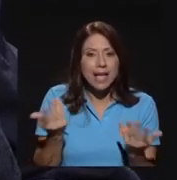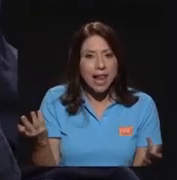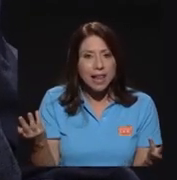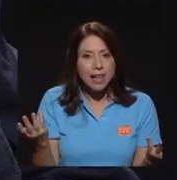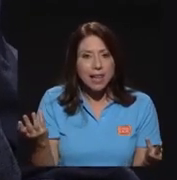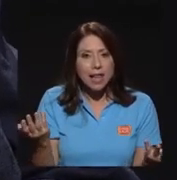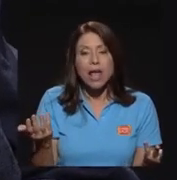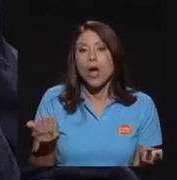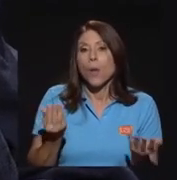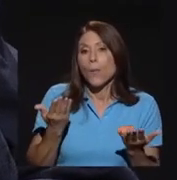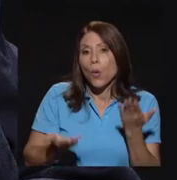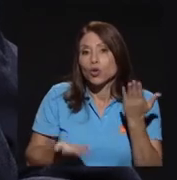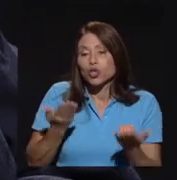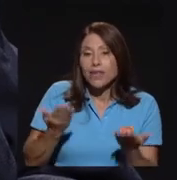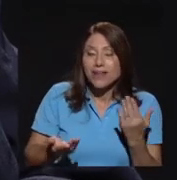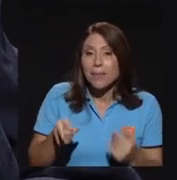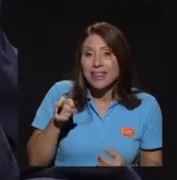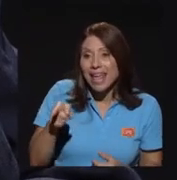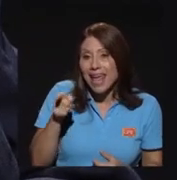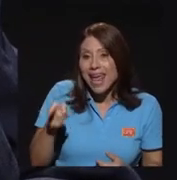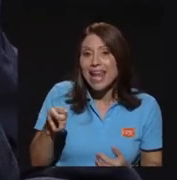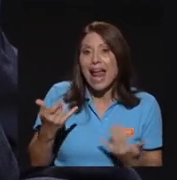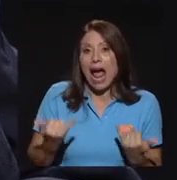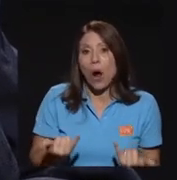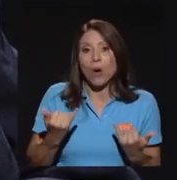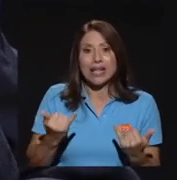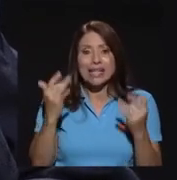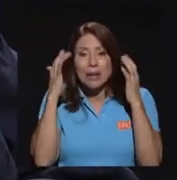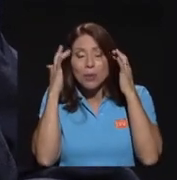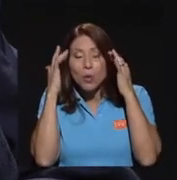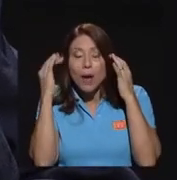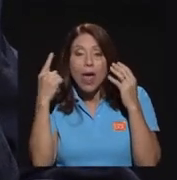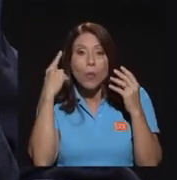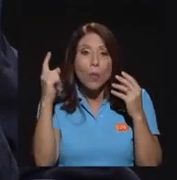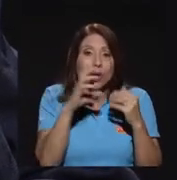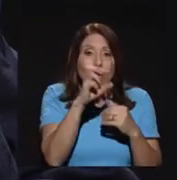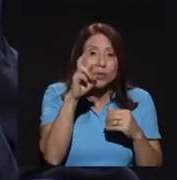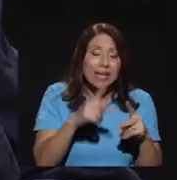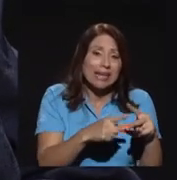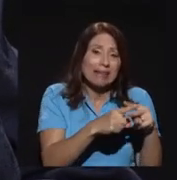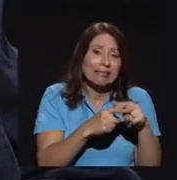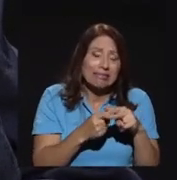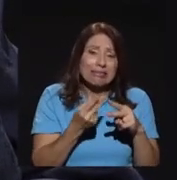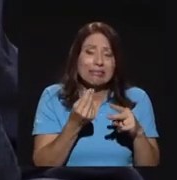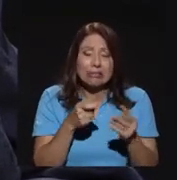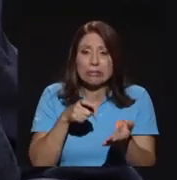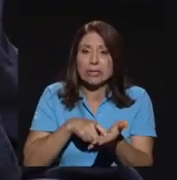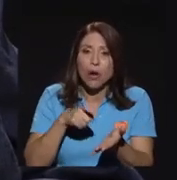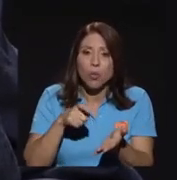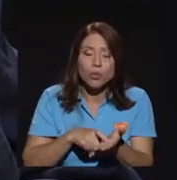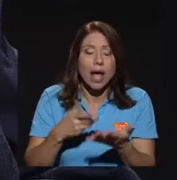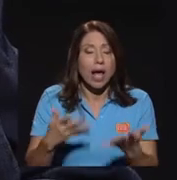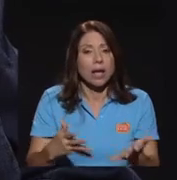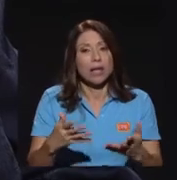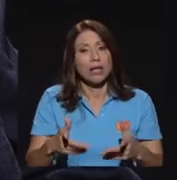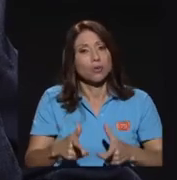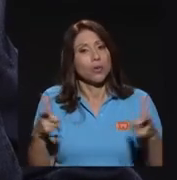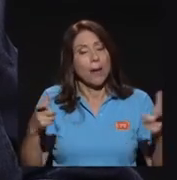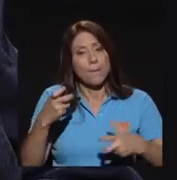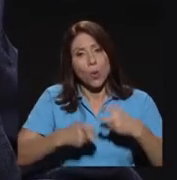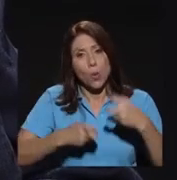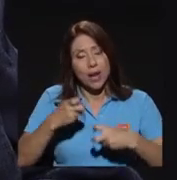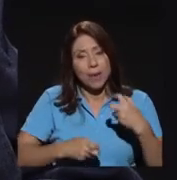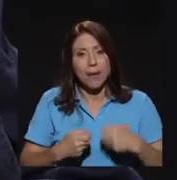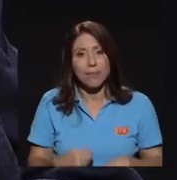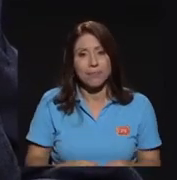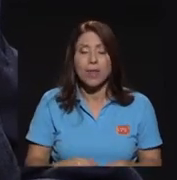que estaríamos preocupado ahora por la cantidad de deuda externa qué es un gran problema y a